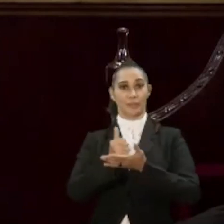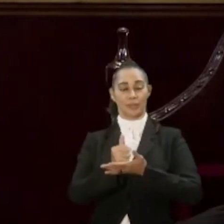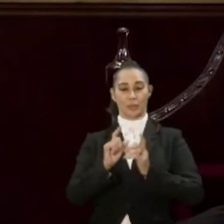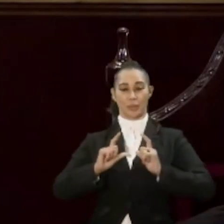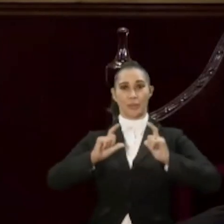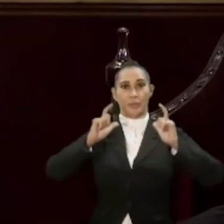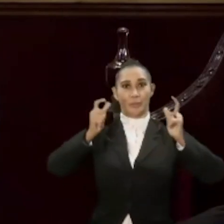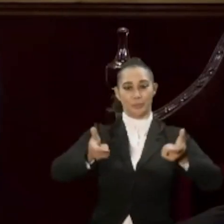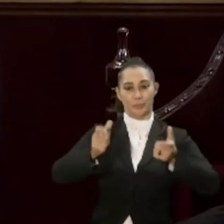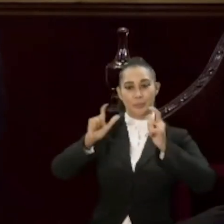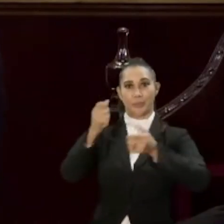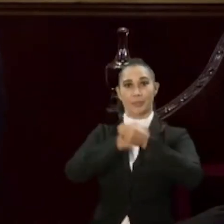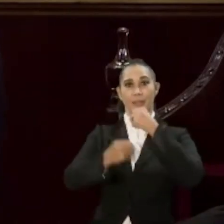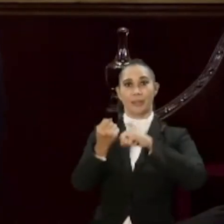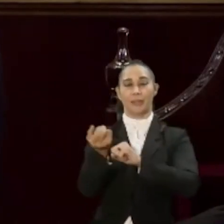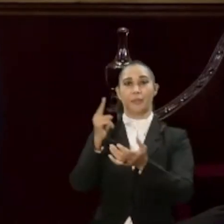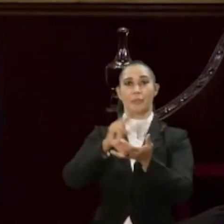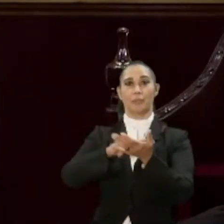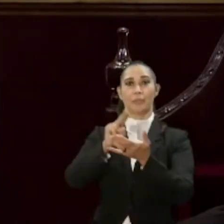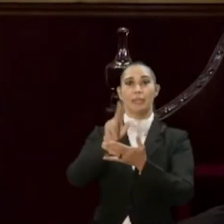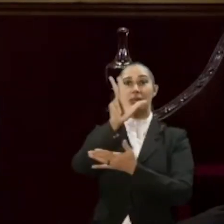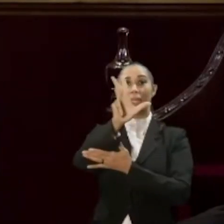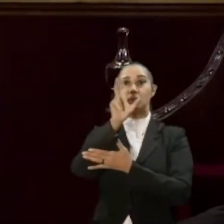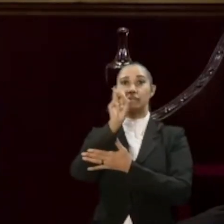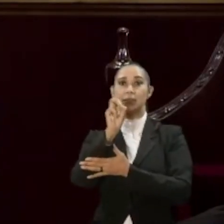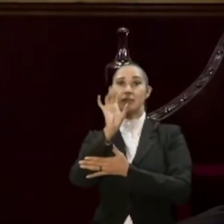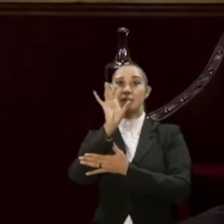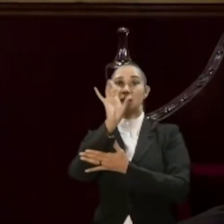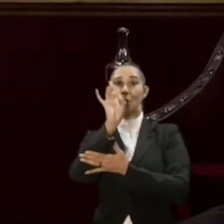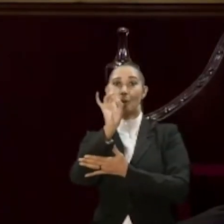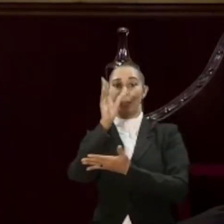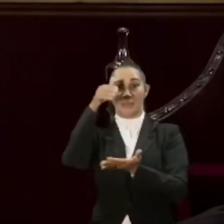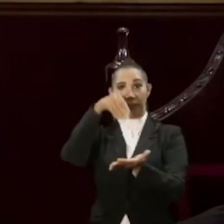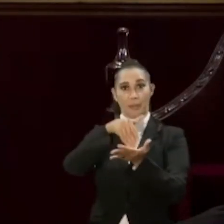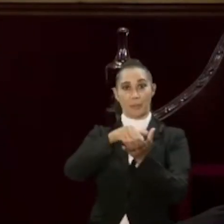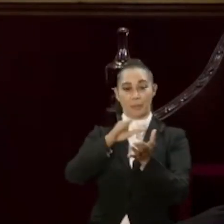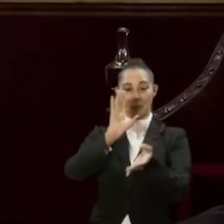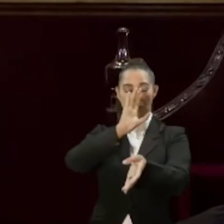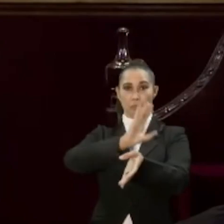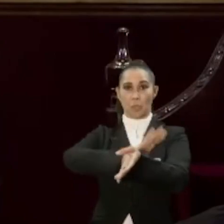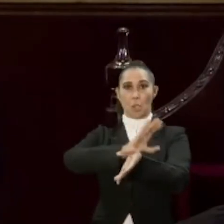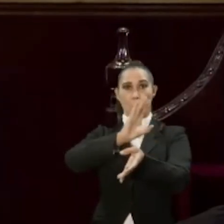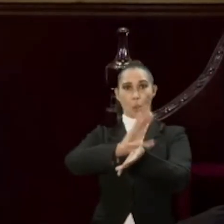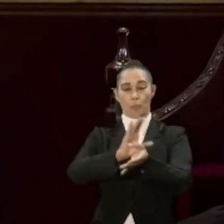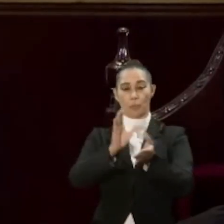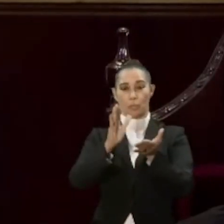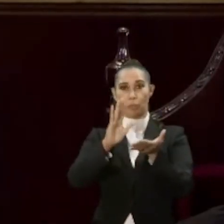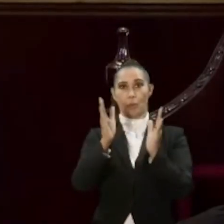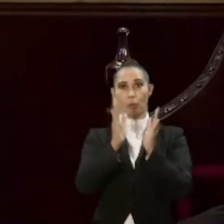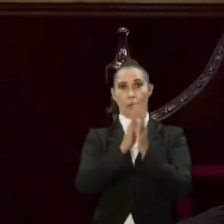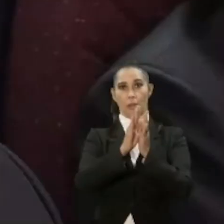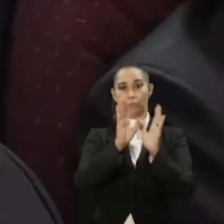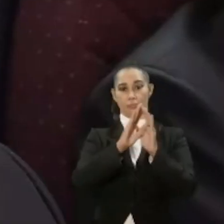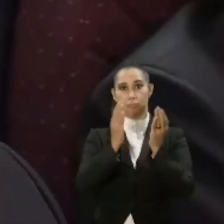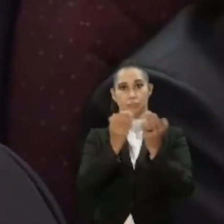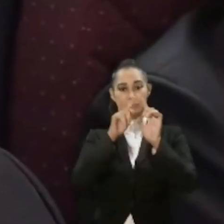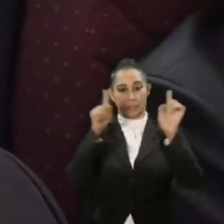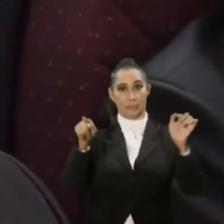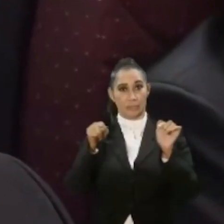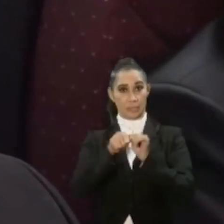año 2022 casi 390 mil dispositivos electrónicos a estudiantes y 2.800 a